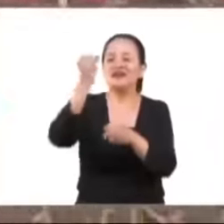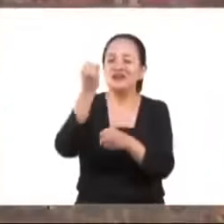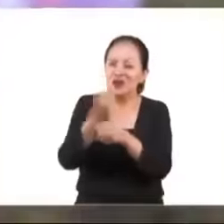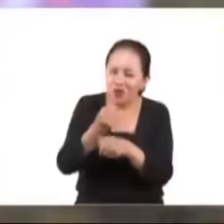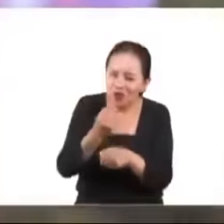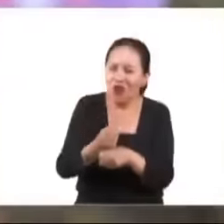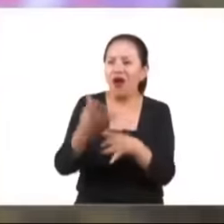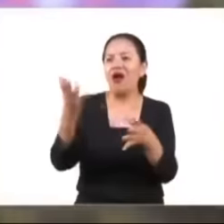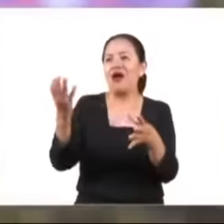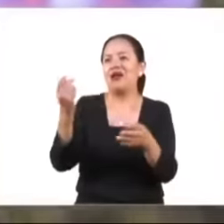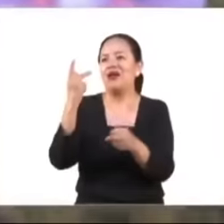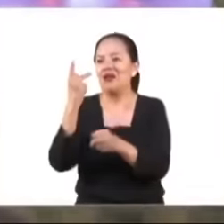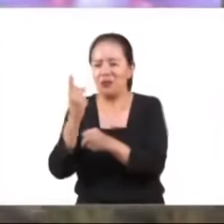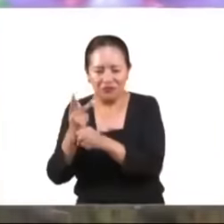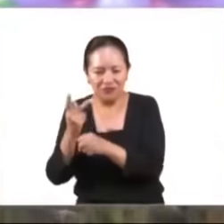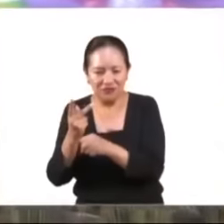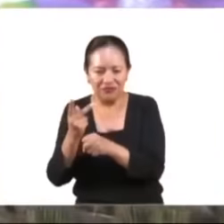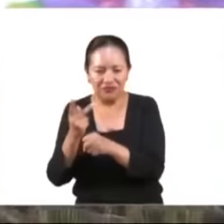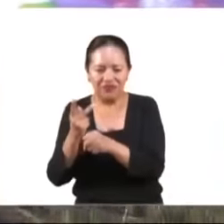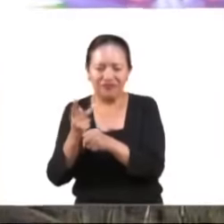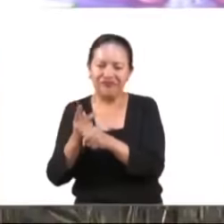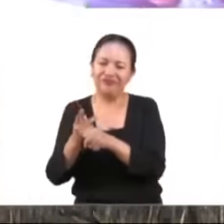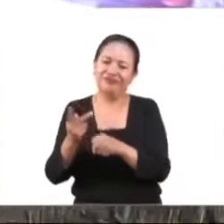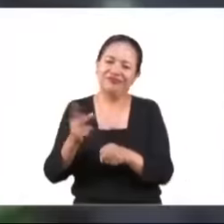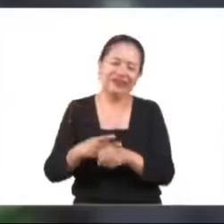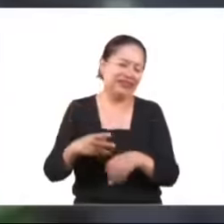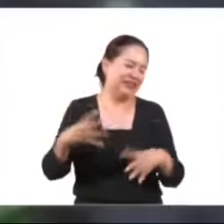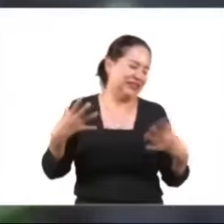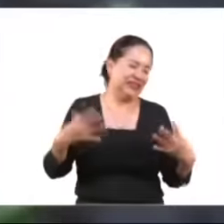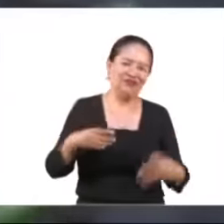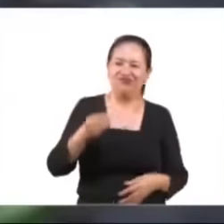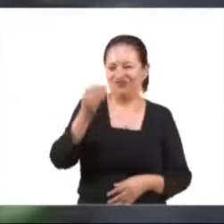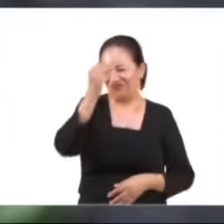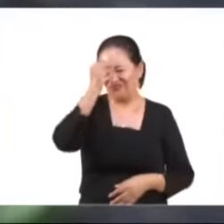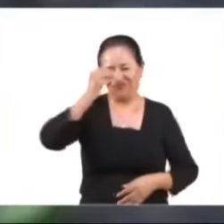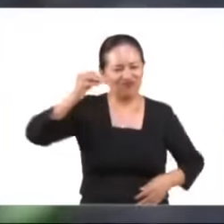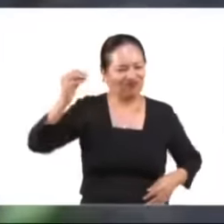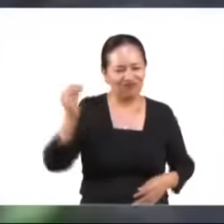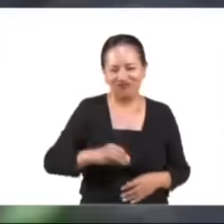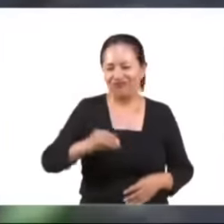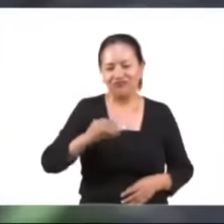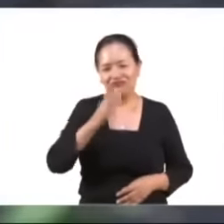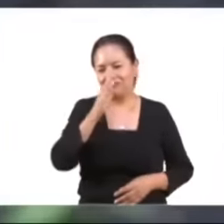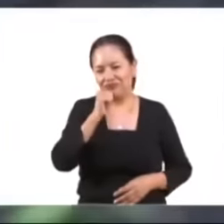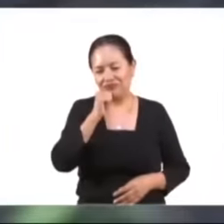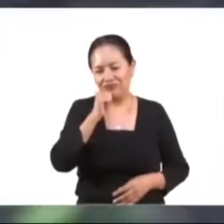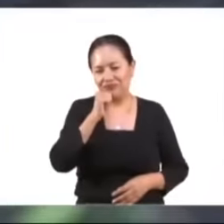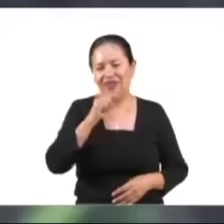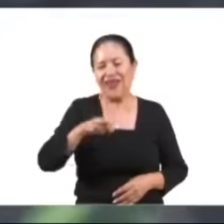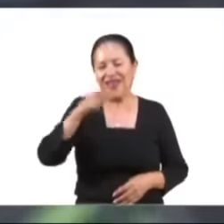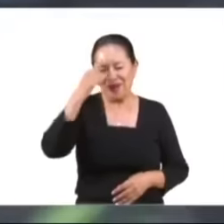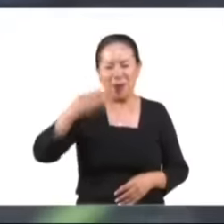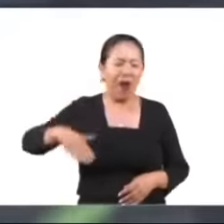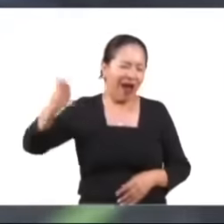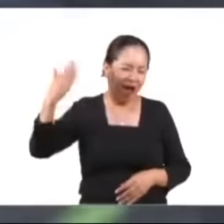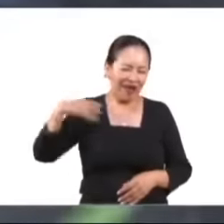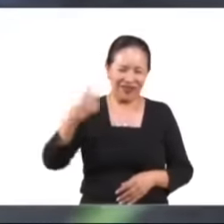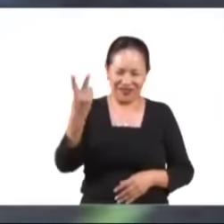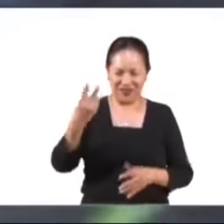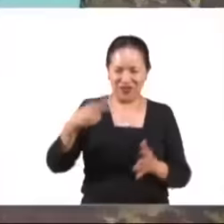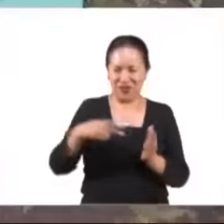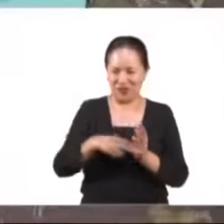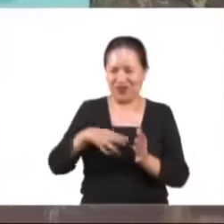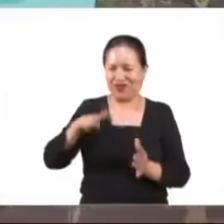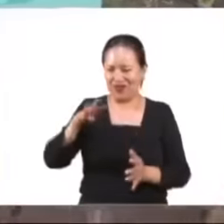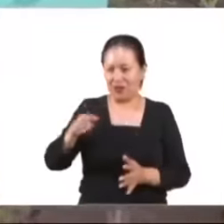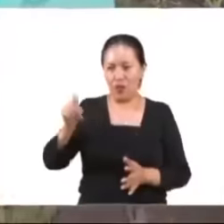padres aquí estarán los vecinos de Testigos que era verdaderamente un terror y recuerdo bien esa visita que nos hiciste en el 2019 como